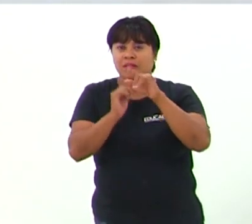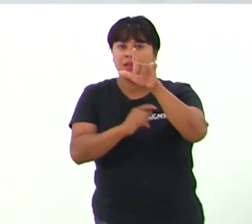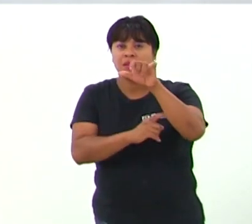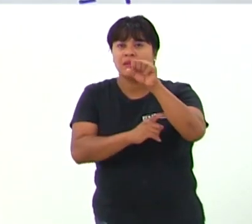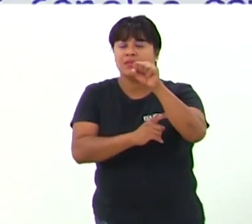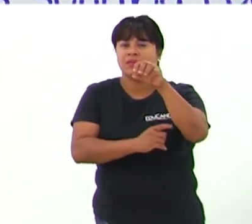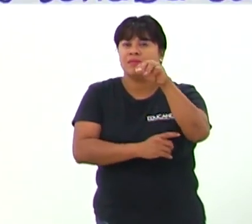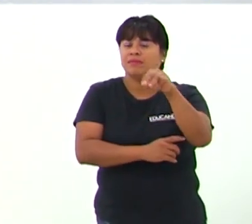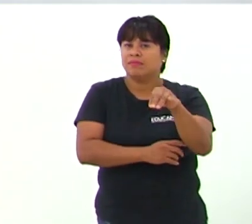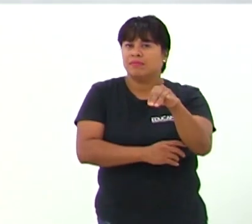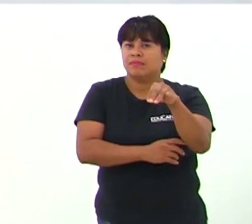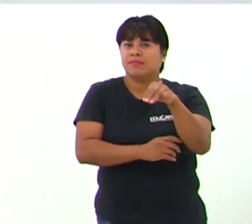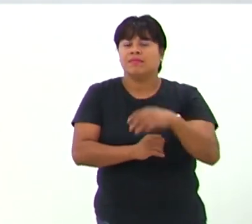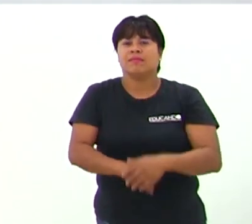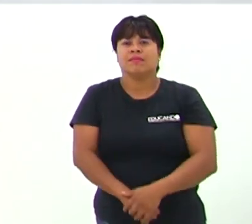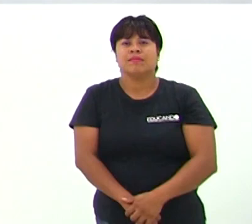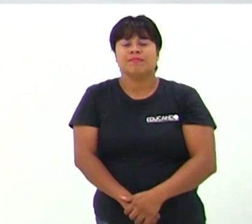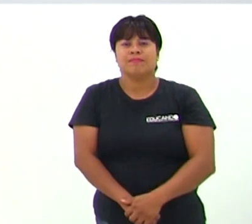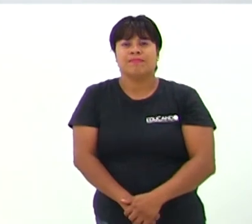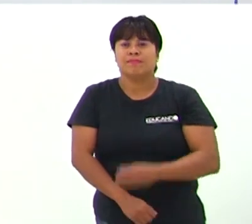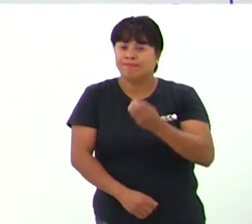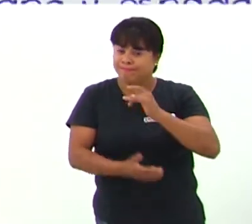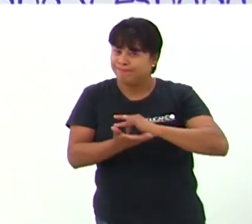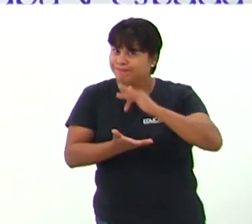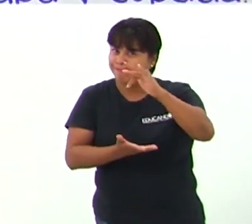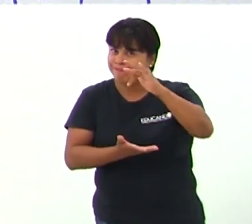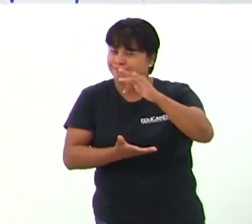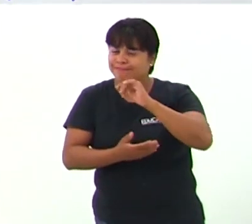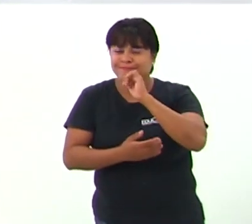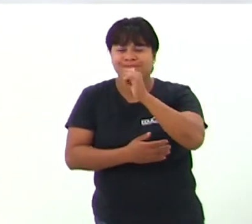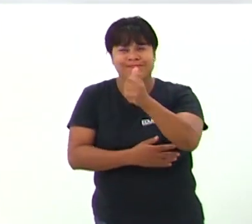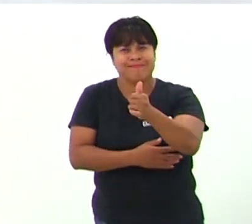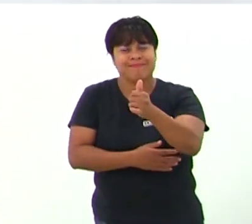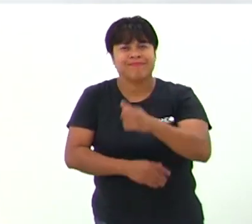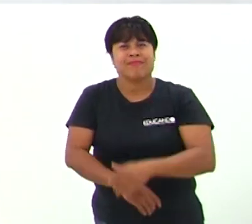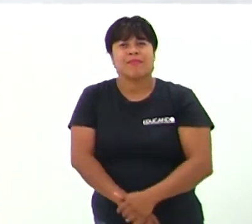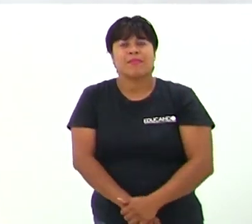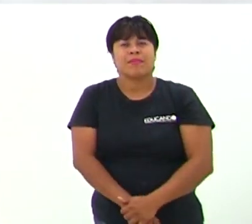en lengua de señas mexicana. Muchas gracias, Laurita.